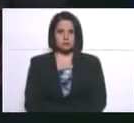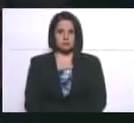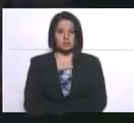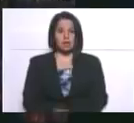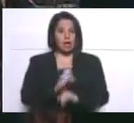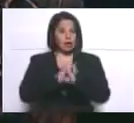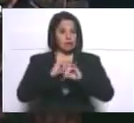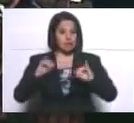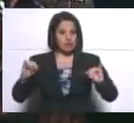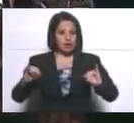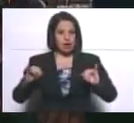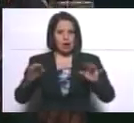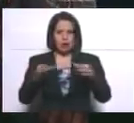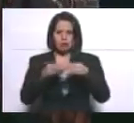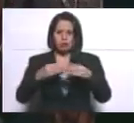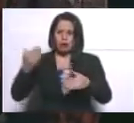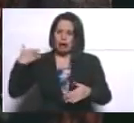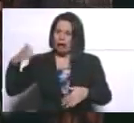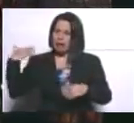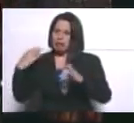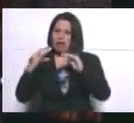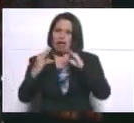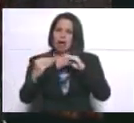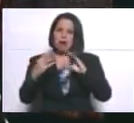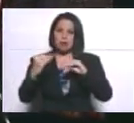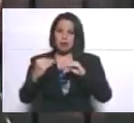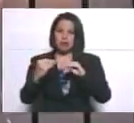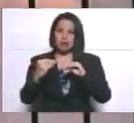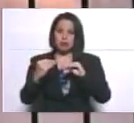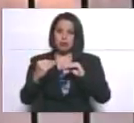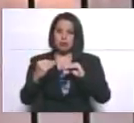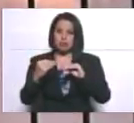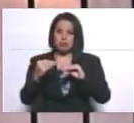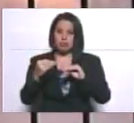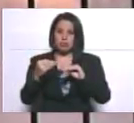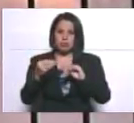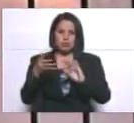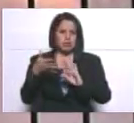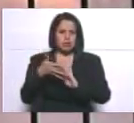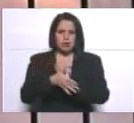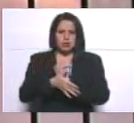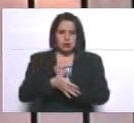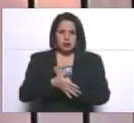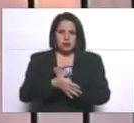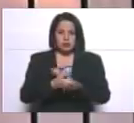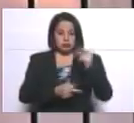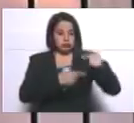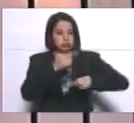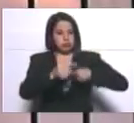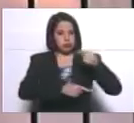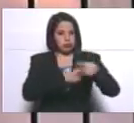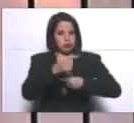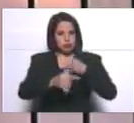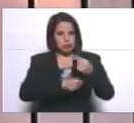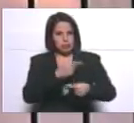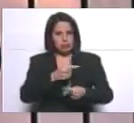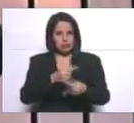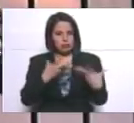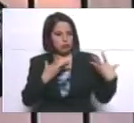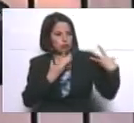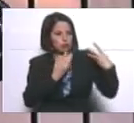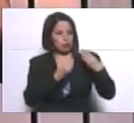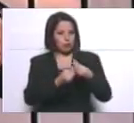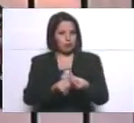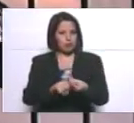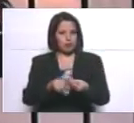Terminábamos el segmento anterior, Delcy, mencionando que precisamente hemos heredado el legado de Chávez y que